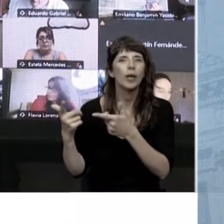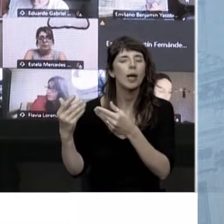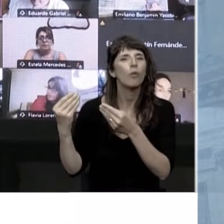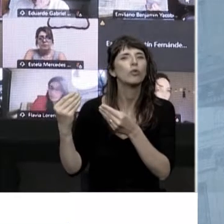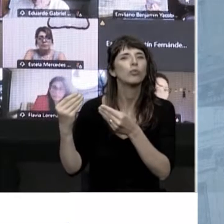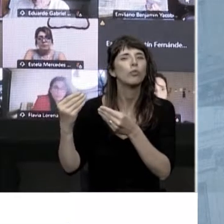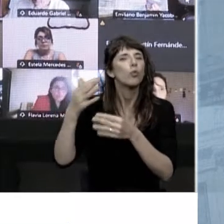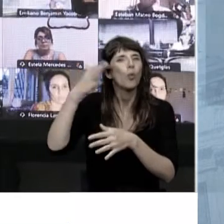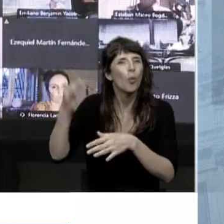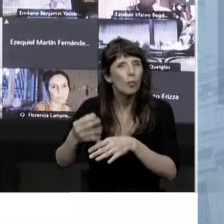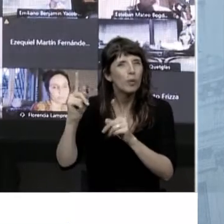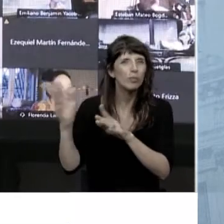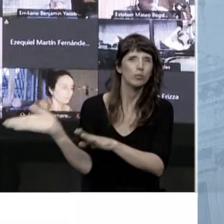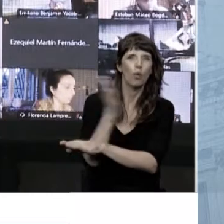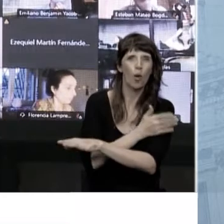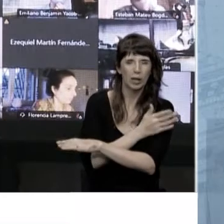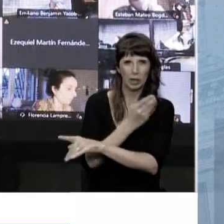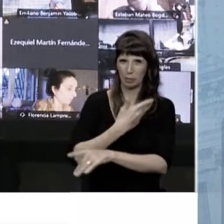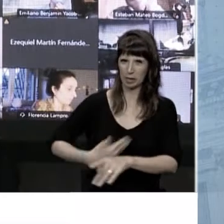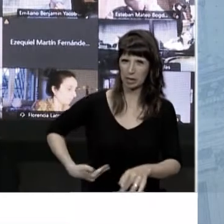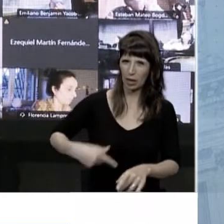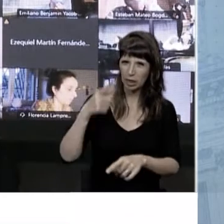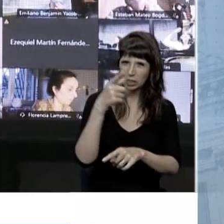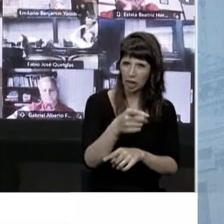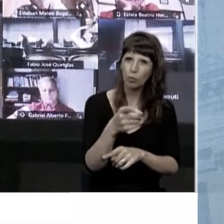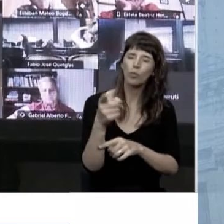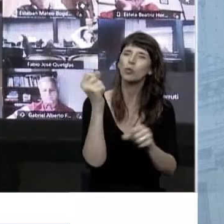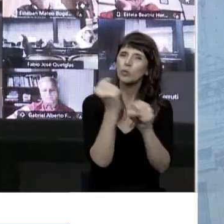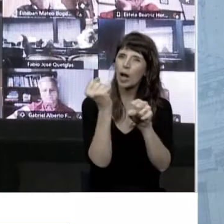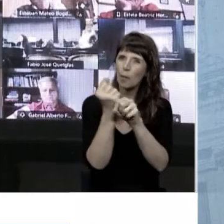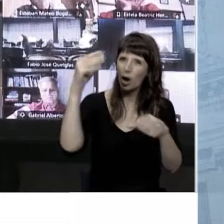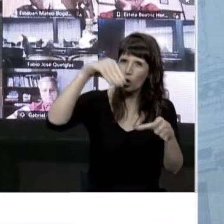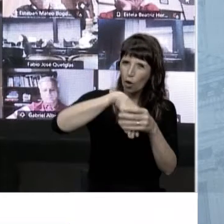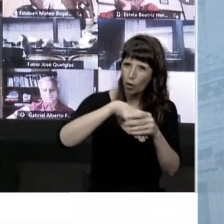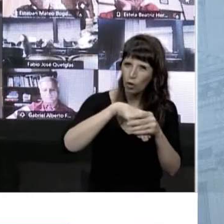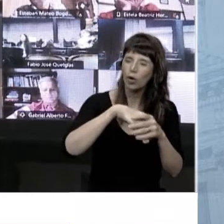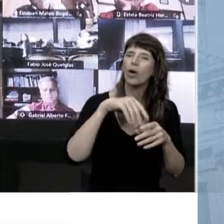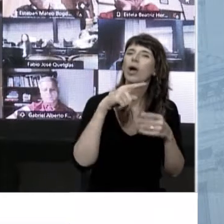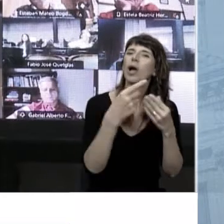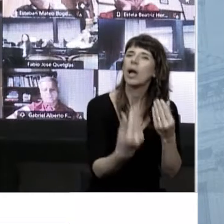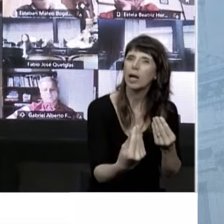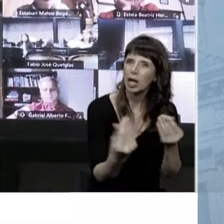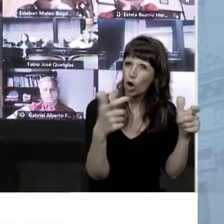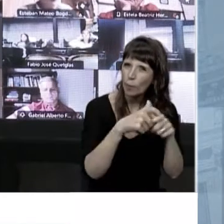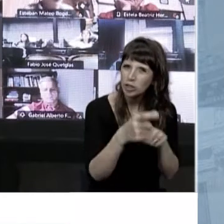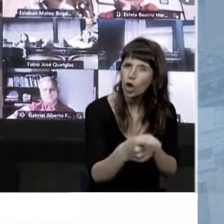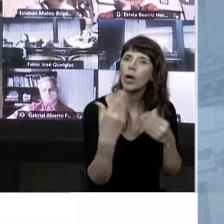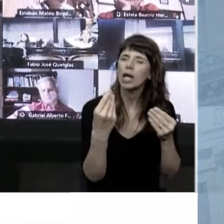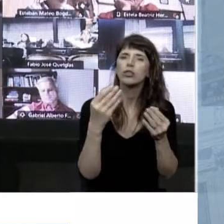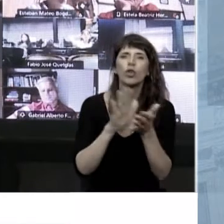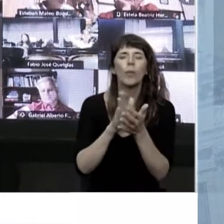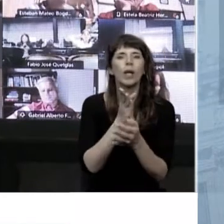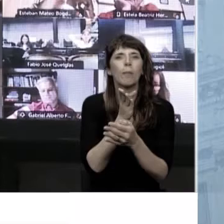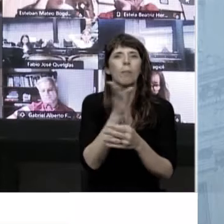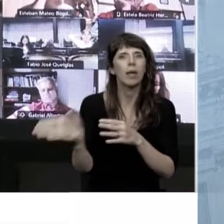Cámara se comprometió en labor parlamentaria, que es la de exhibirle a las autoridades de nuestro bloque